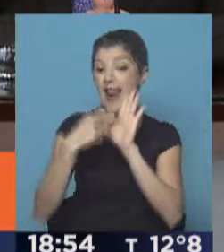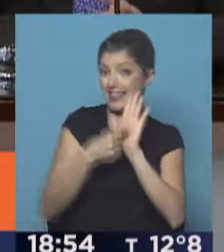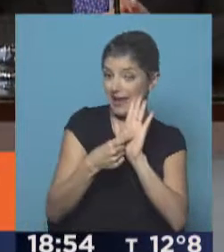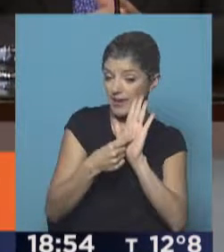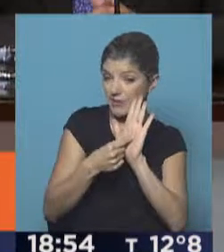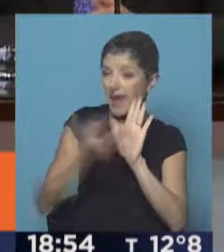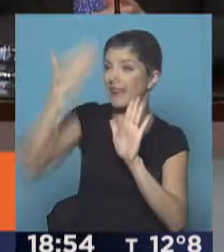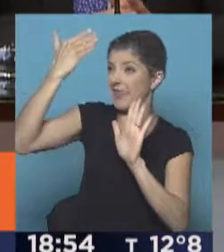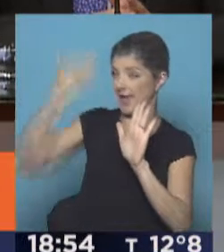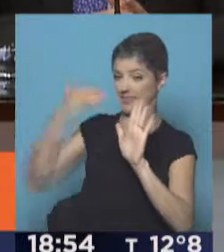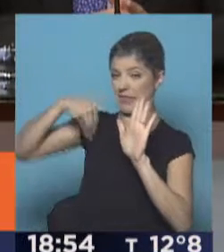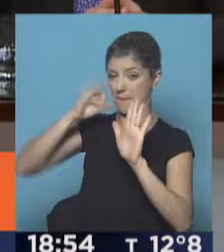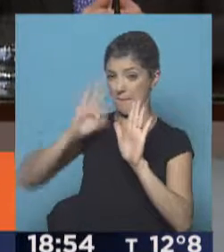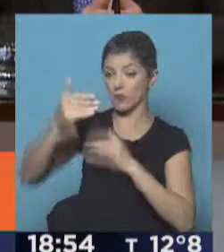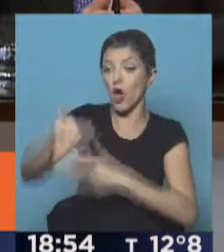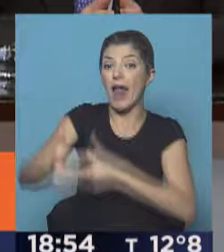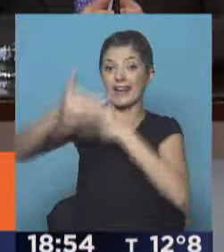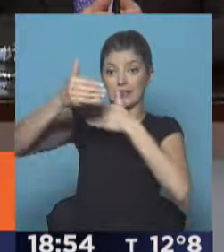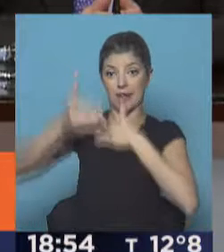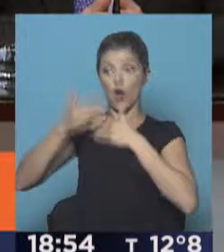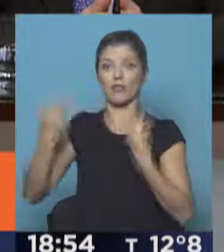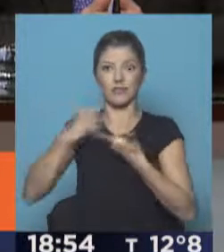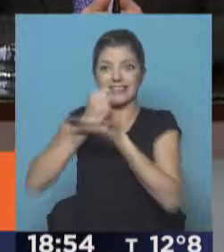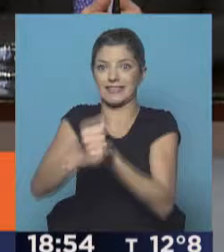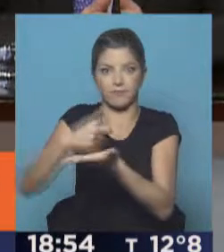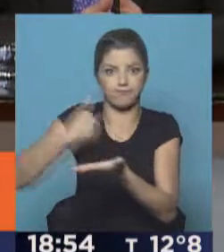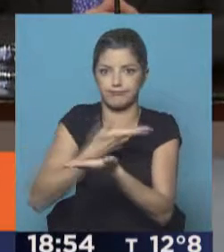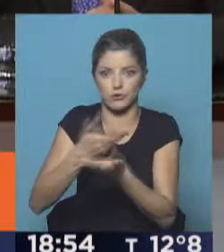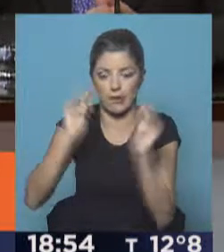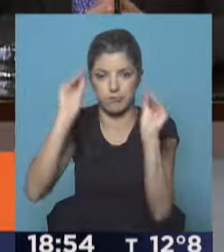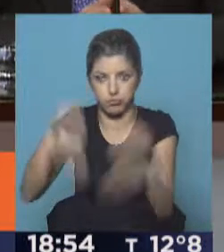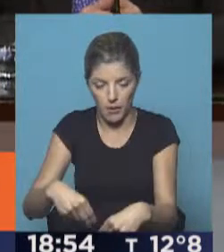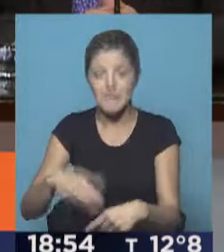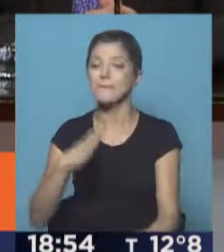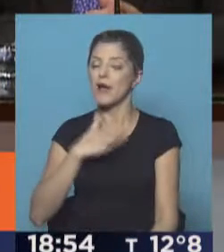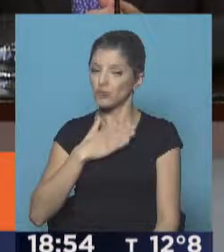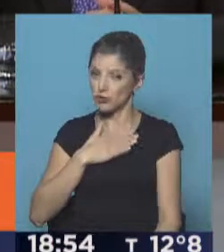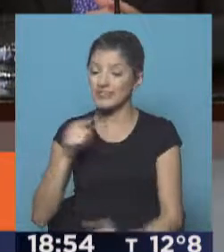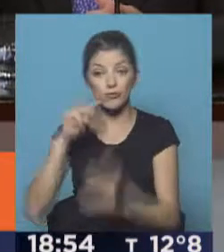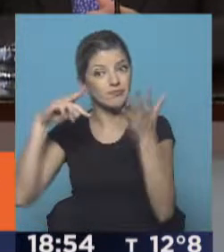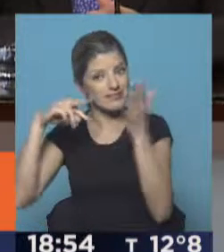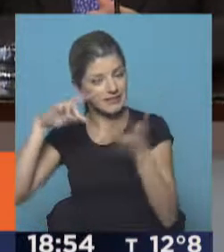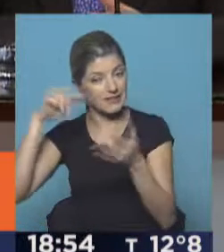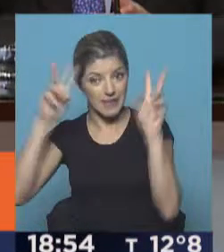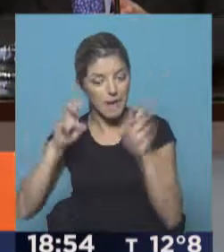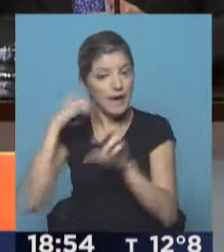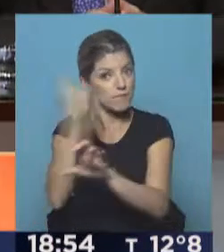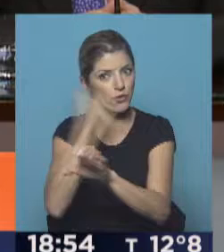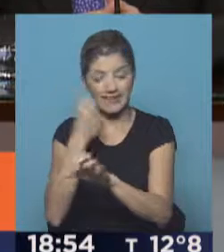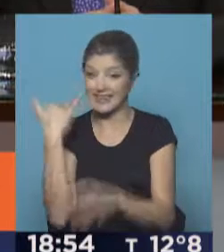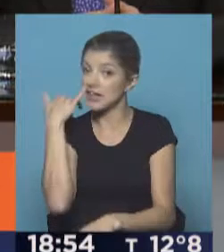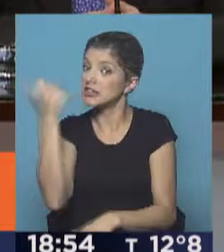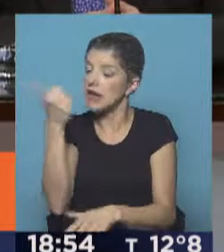de marzo. Esa suspensión de tarifa social nos parece muy delicada y nos parece urgente